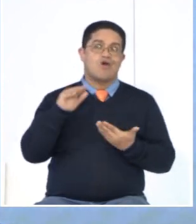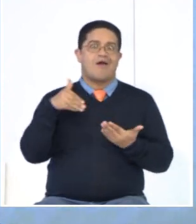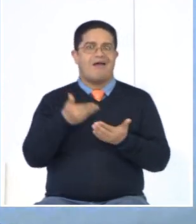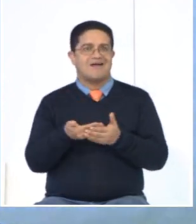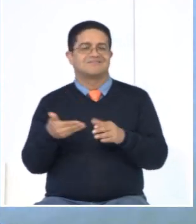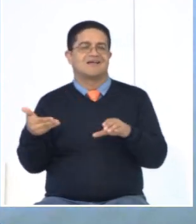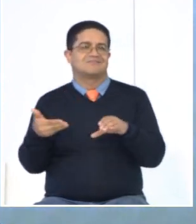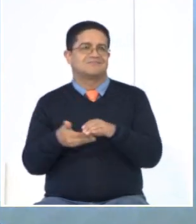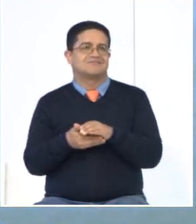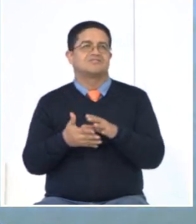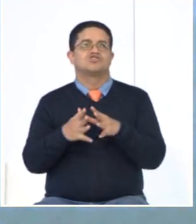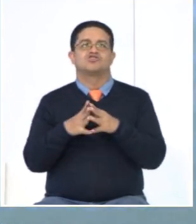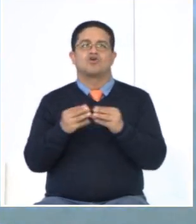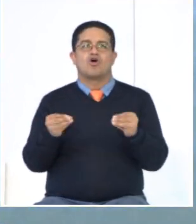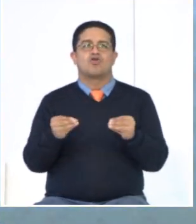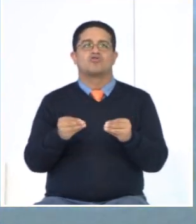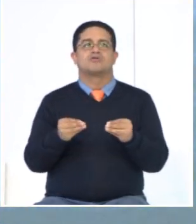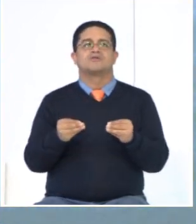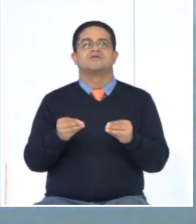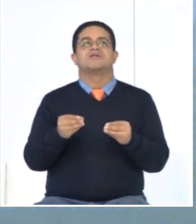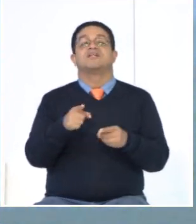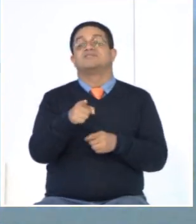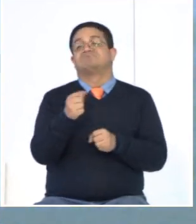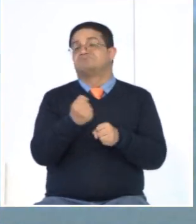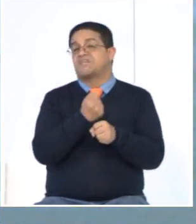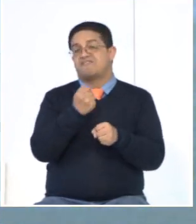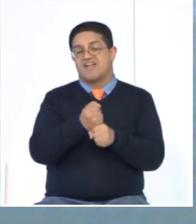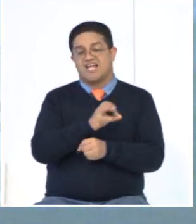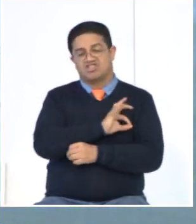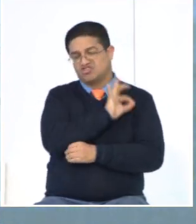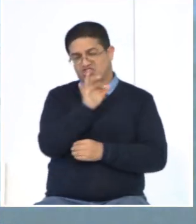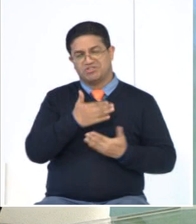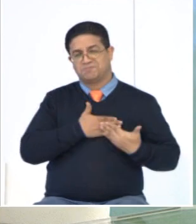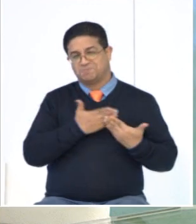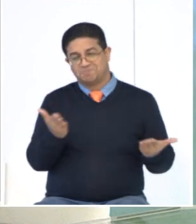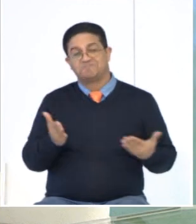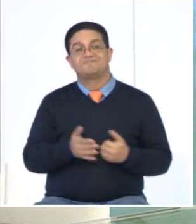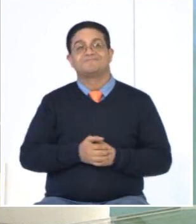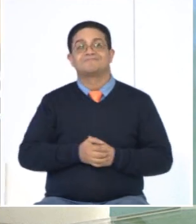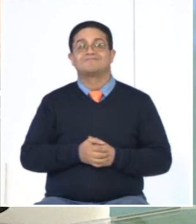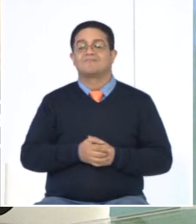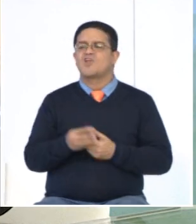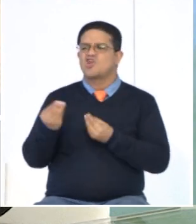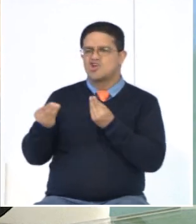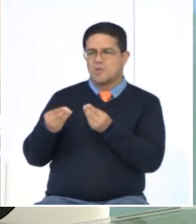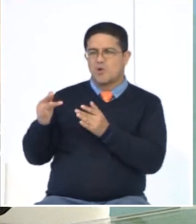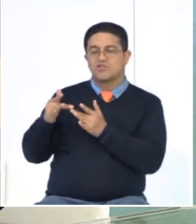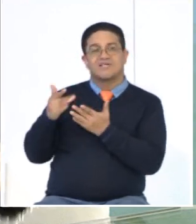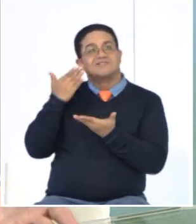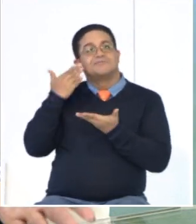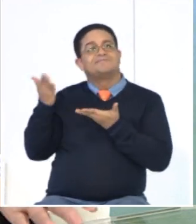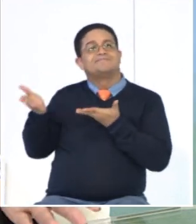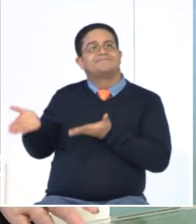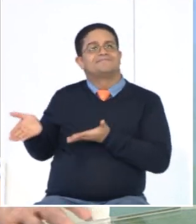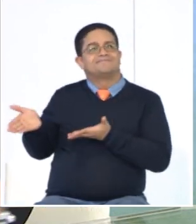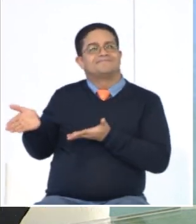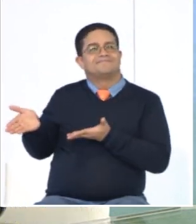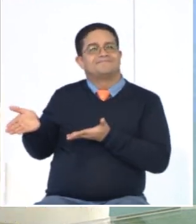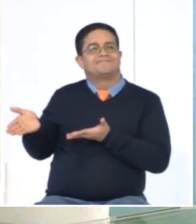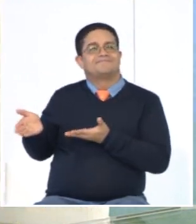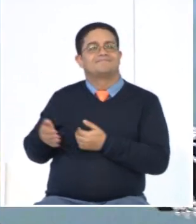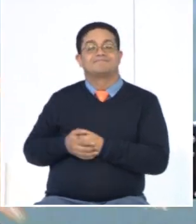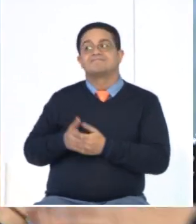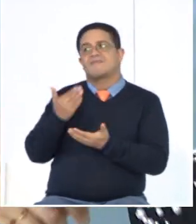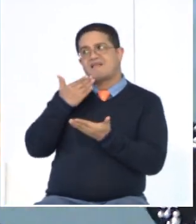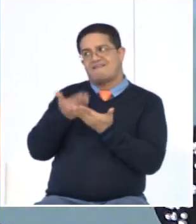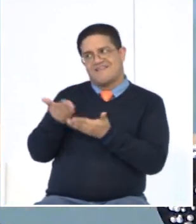Tenemos todos los estudios, o sea que ahí estamos trabajando a todo. Así es, en las redes sociales también están en pantalla para que puedan tomar nota. Exacto.